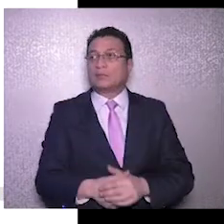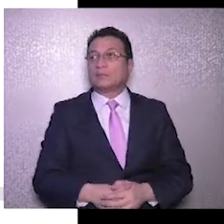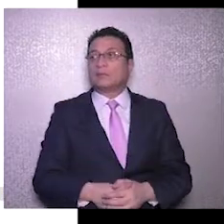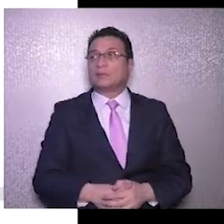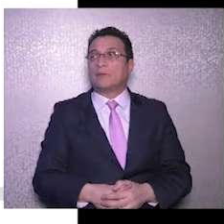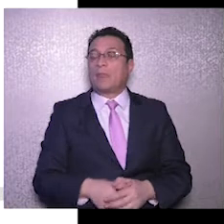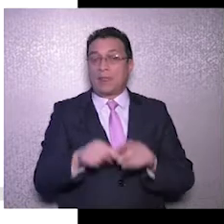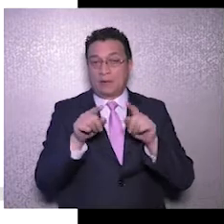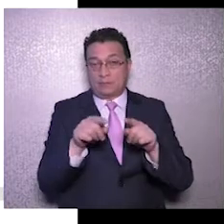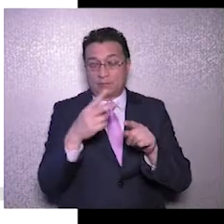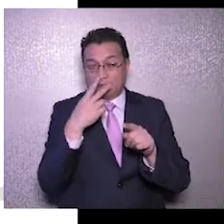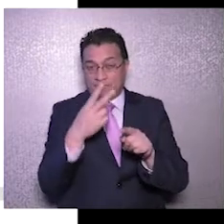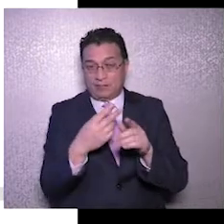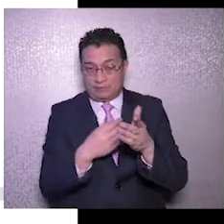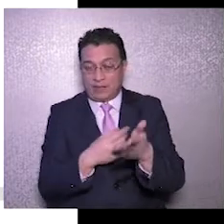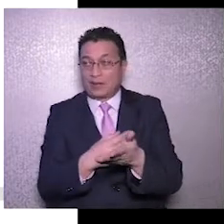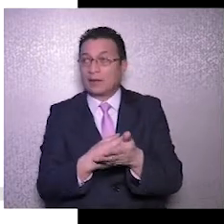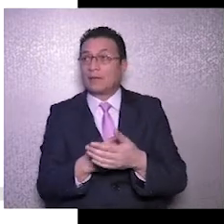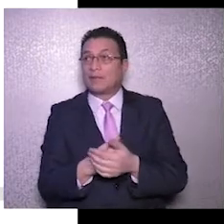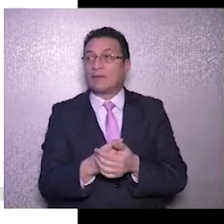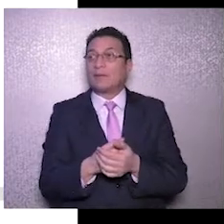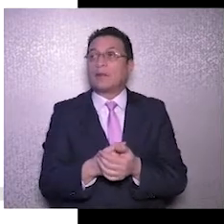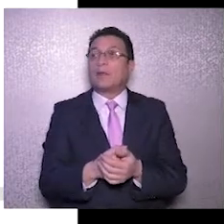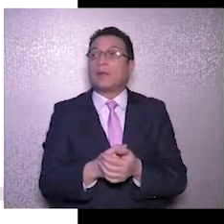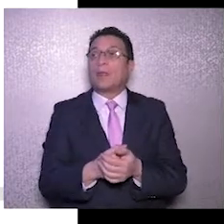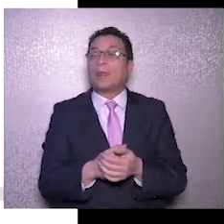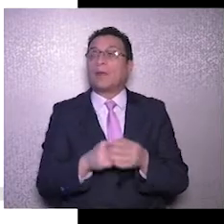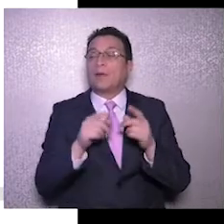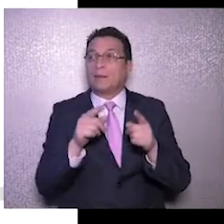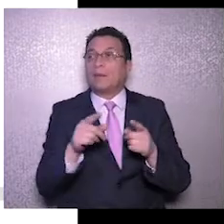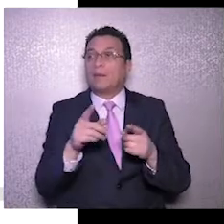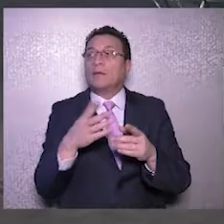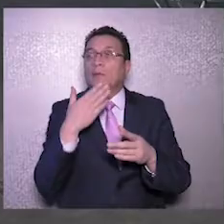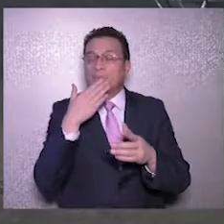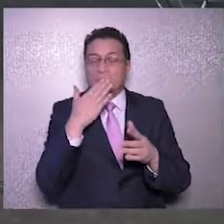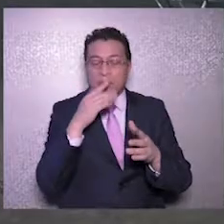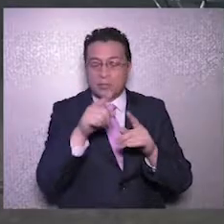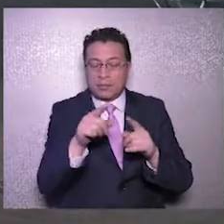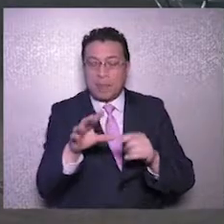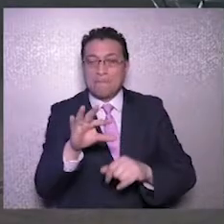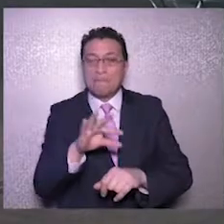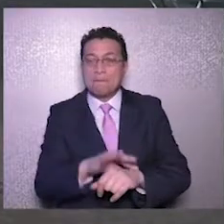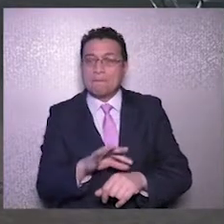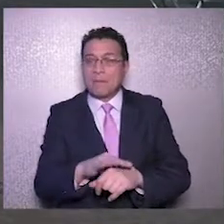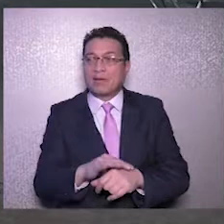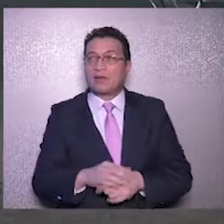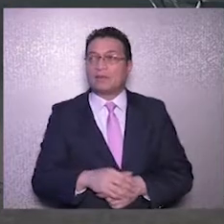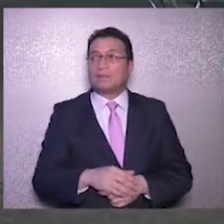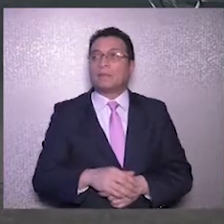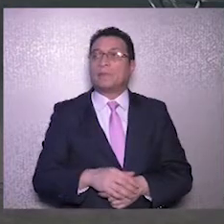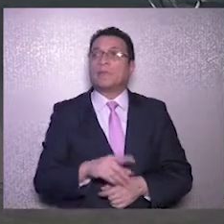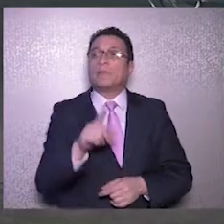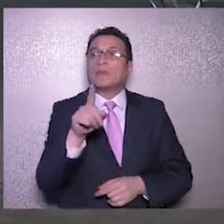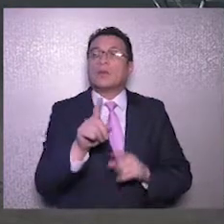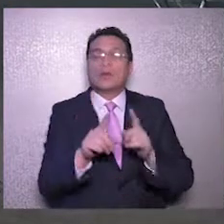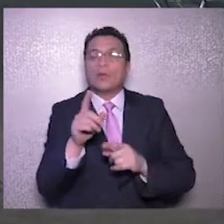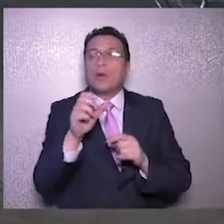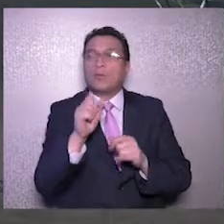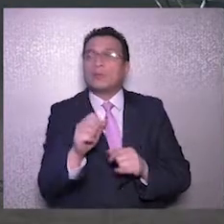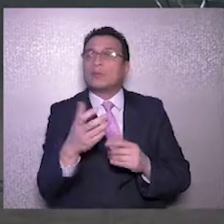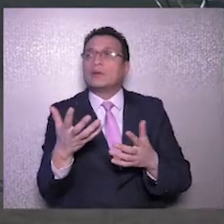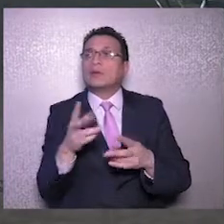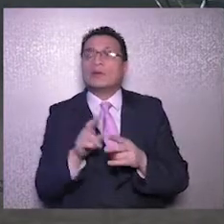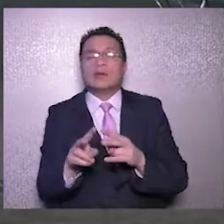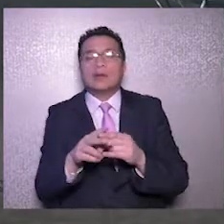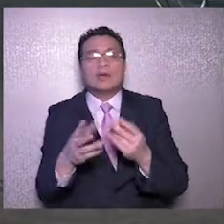Esto que ustedes ven aquí. La gran mayoría aquí probablemente tiene expertise médico. ¿Y alguien podrá saber qué diablo es eso